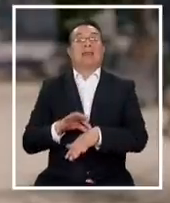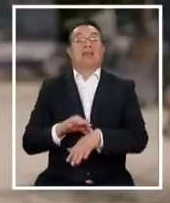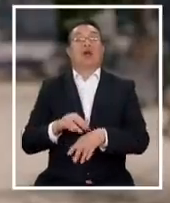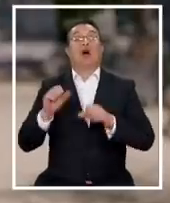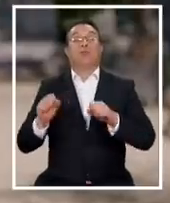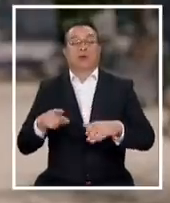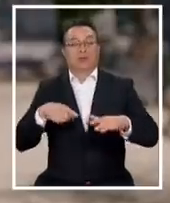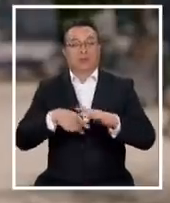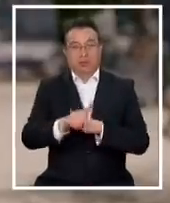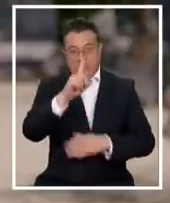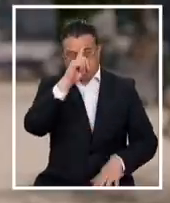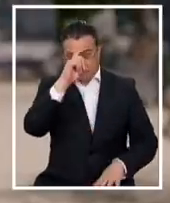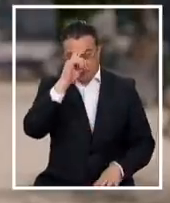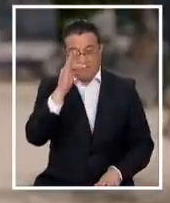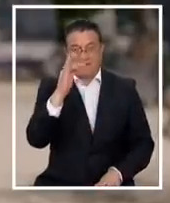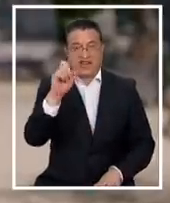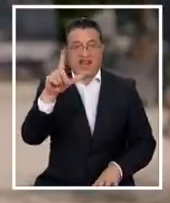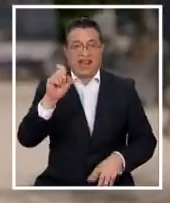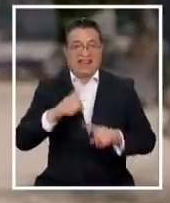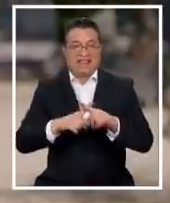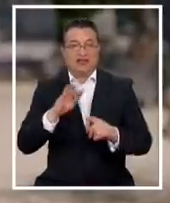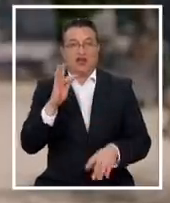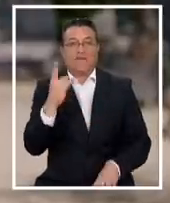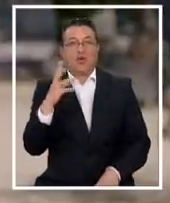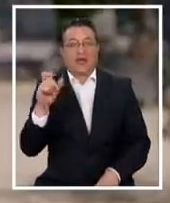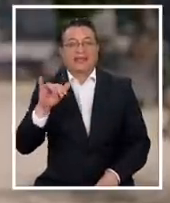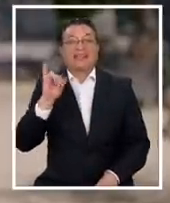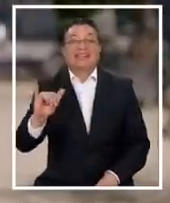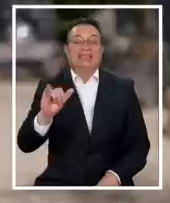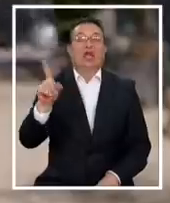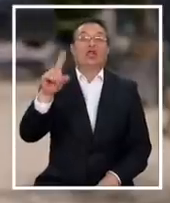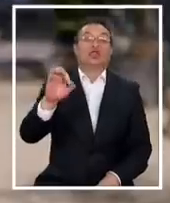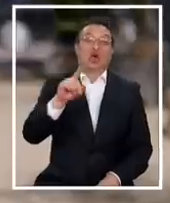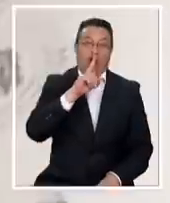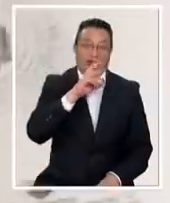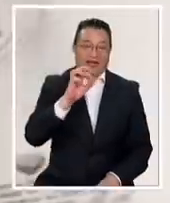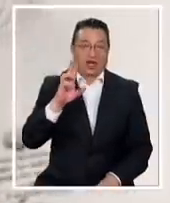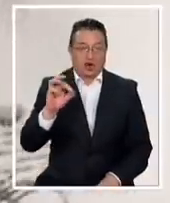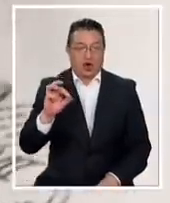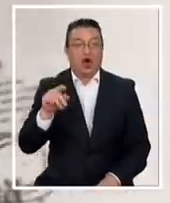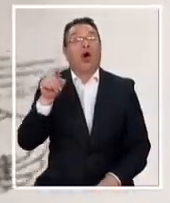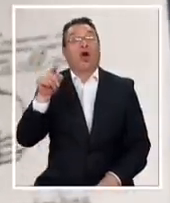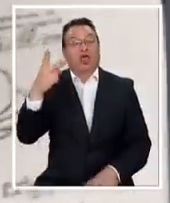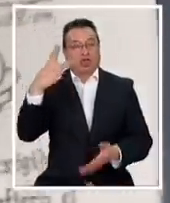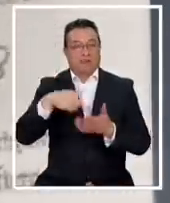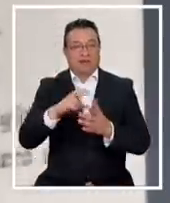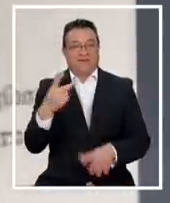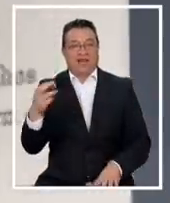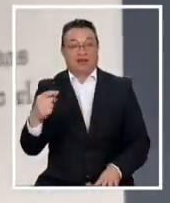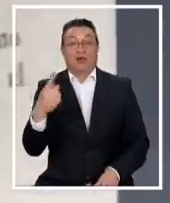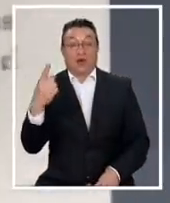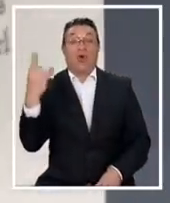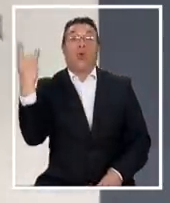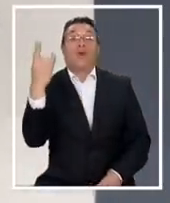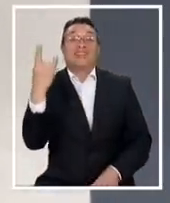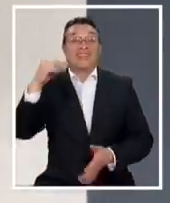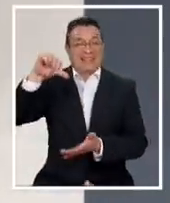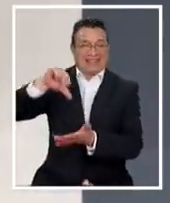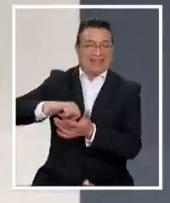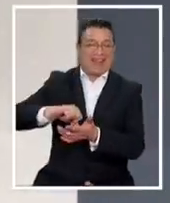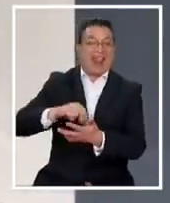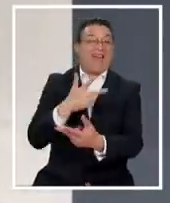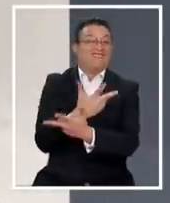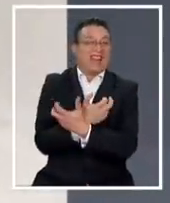pudo trabajar en los hospitales Félix Bulnes y Sotero del Río durante el año 2020. Uno de ellos es de la Universidad Central de